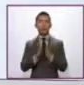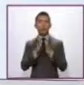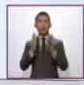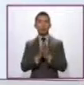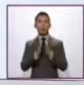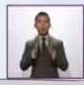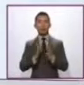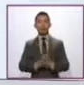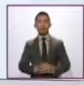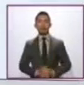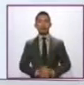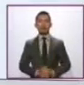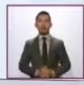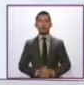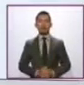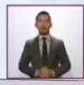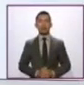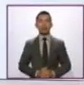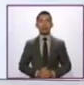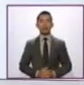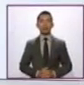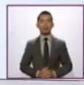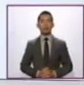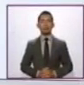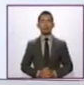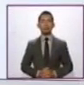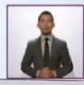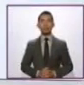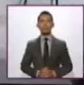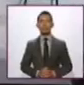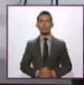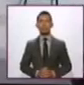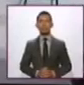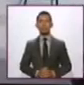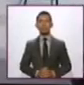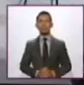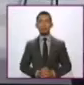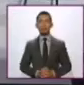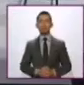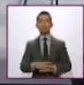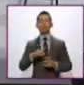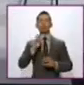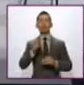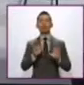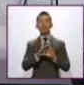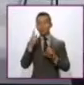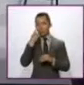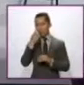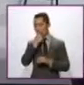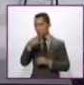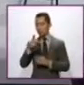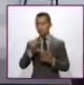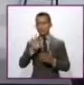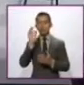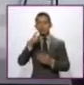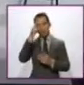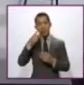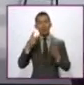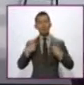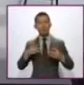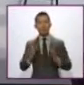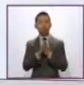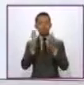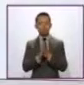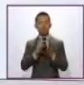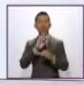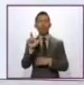pregunta. La pregunta es la siguiente, candidata. ¿La democracia se construye a partir de la participación ciudadana en la